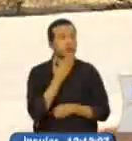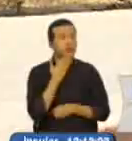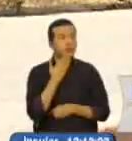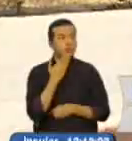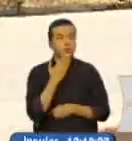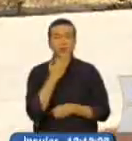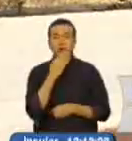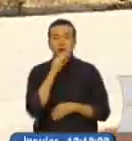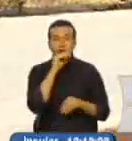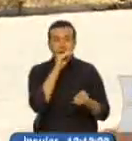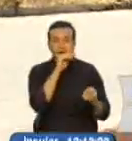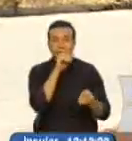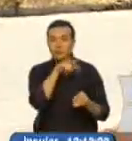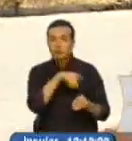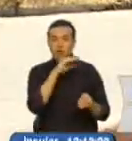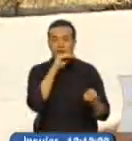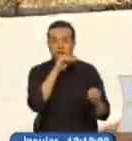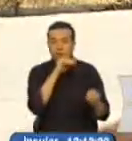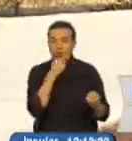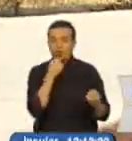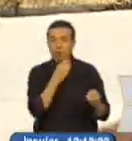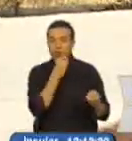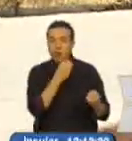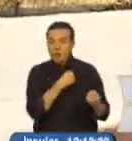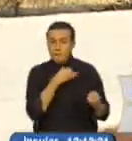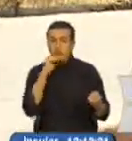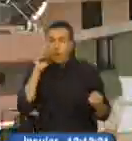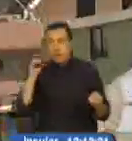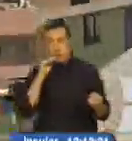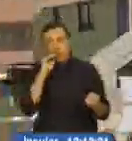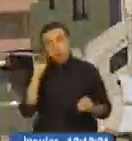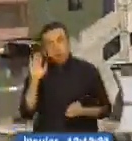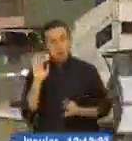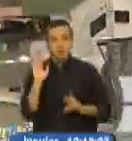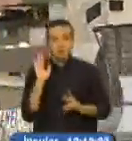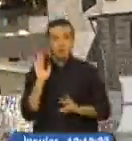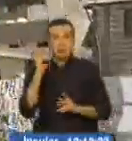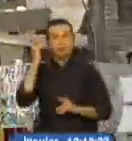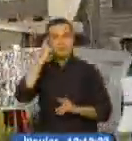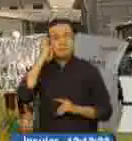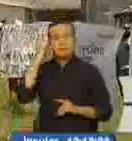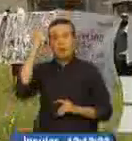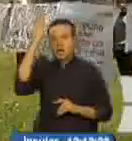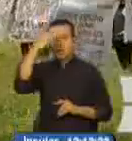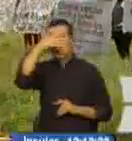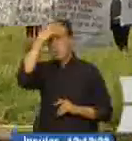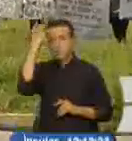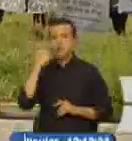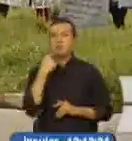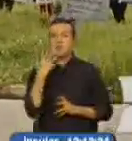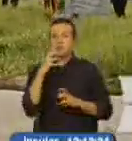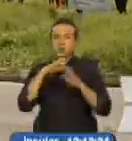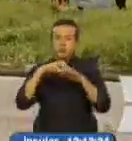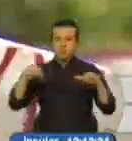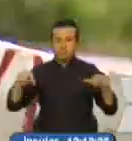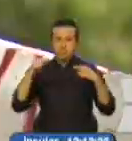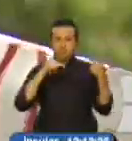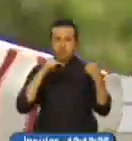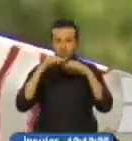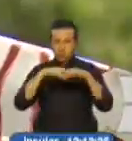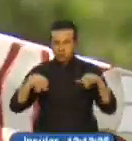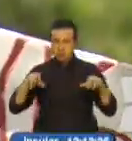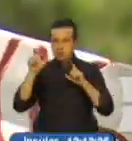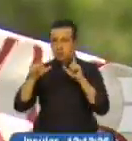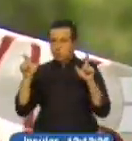simple murmullo de otra persona que nos vino a alertar. Creen que el burgomaestre capitalino busca dividir a los vecinos, pues dialoga